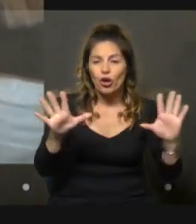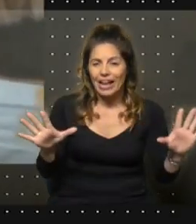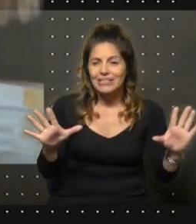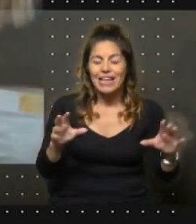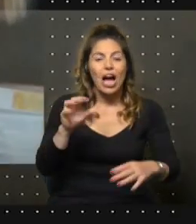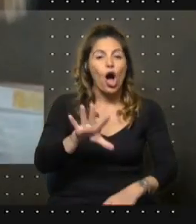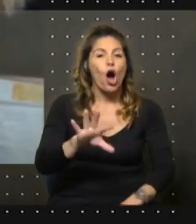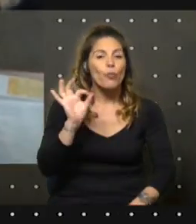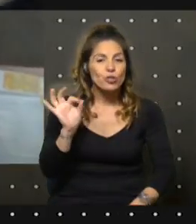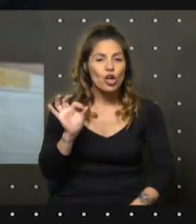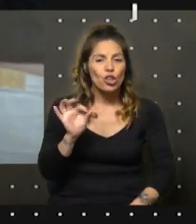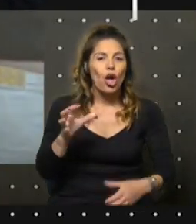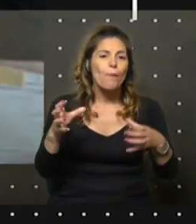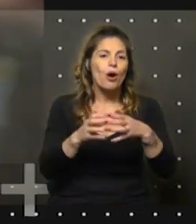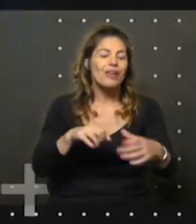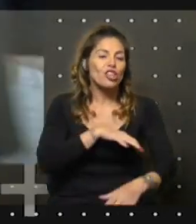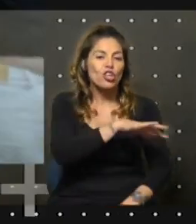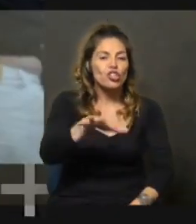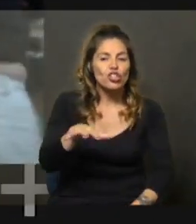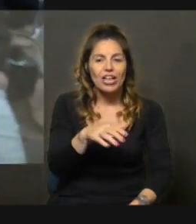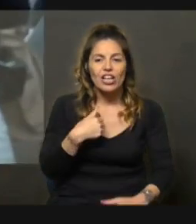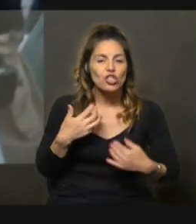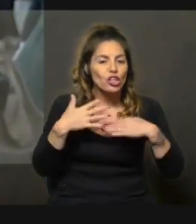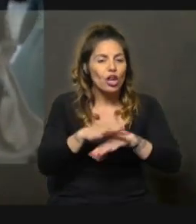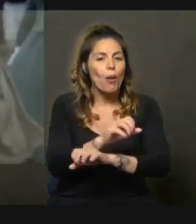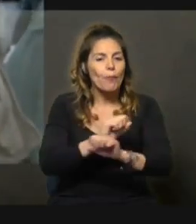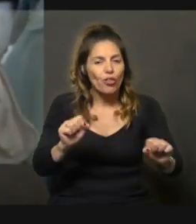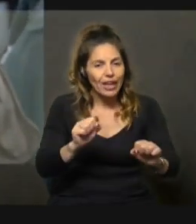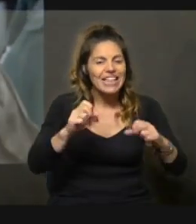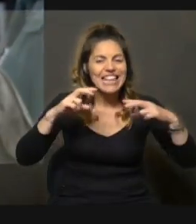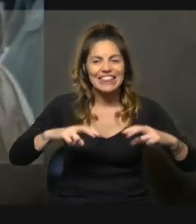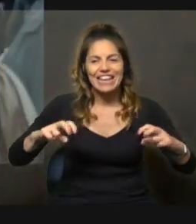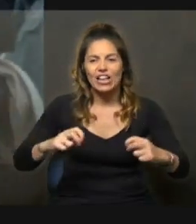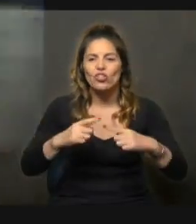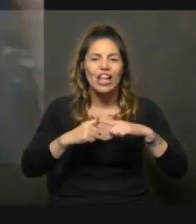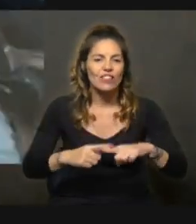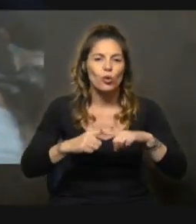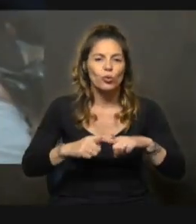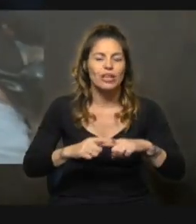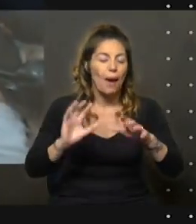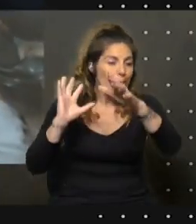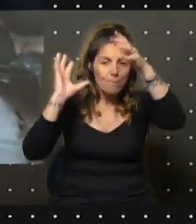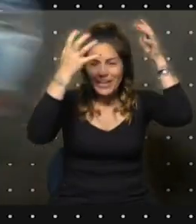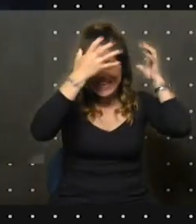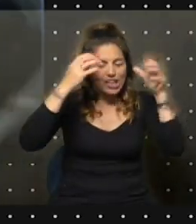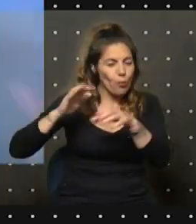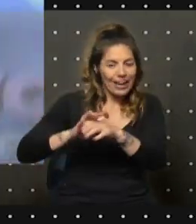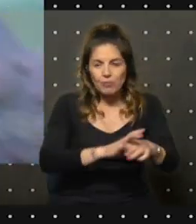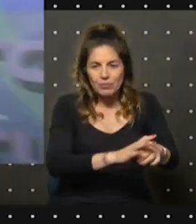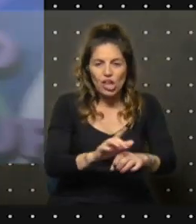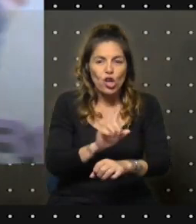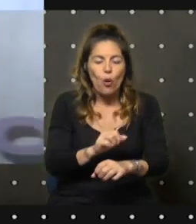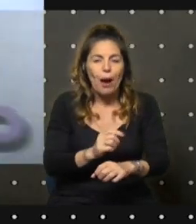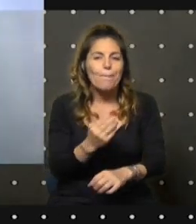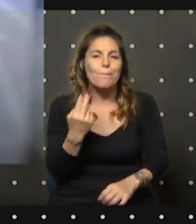Perfecto que los movimientos sociales a los que pertenezco vamos a poder sentarnos a discutir porque mi ley nos va a reprimir y no nos va a dejar